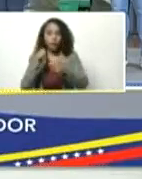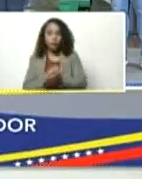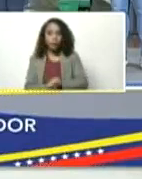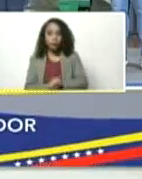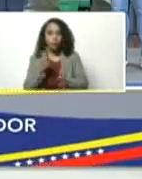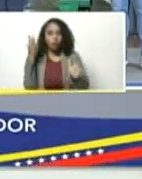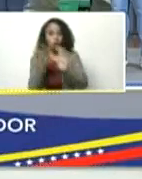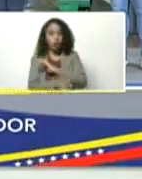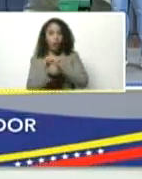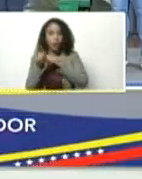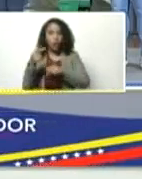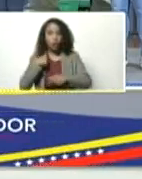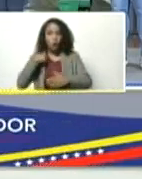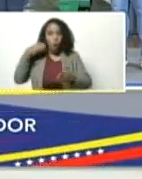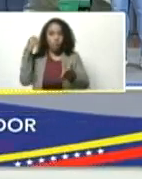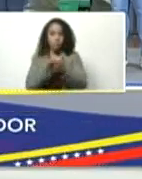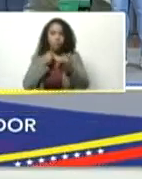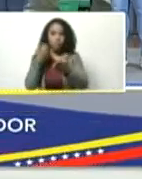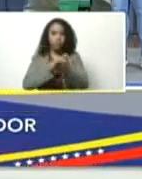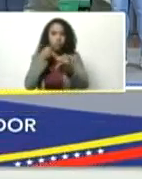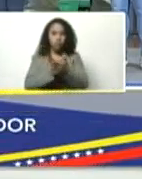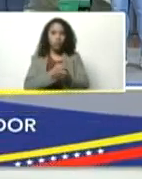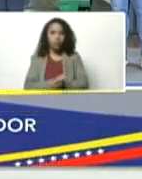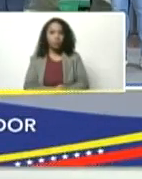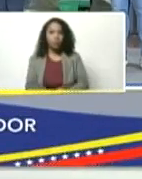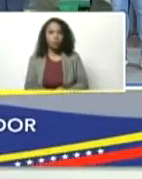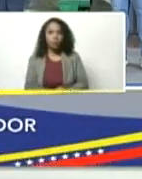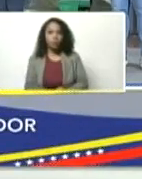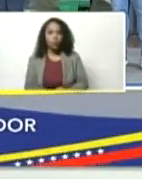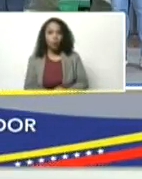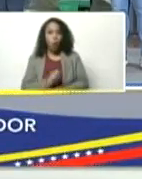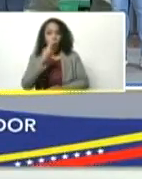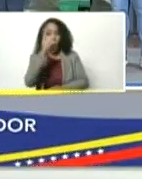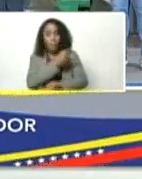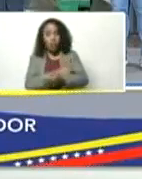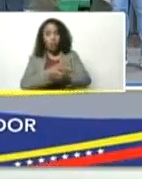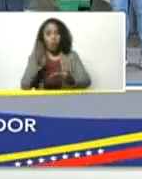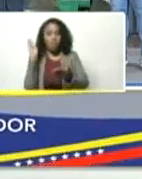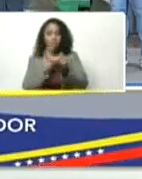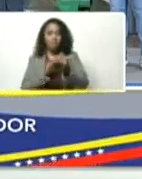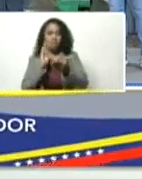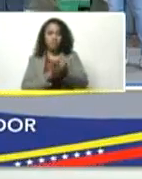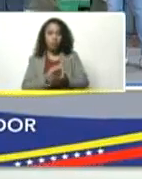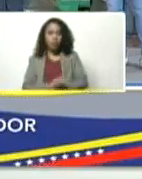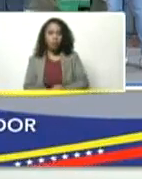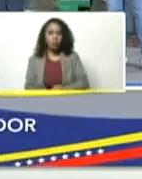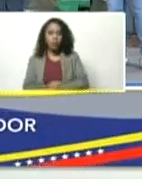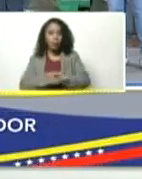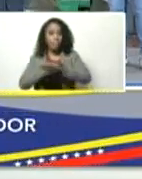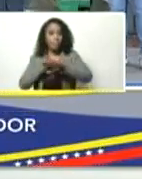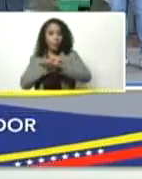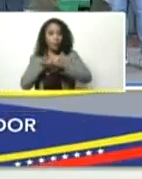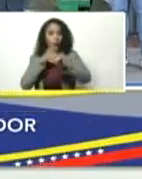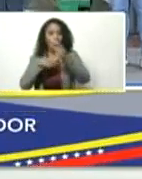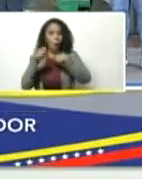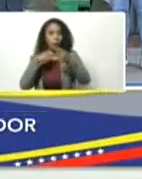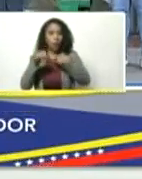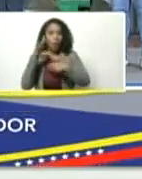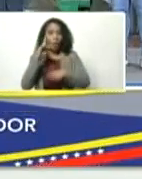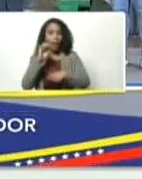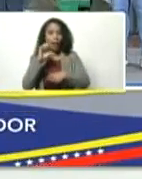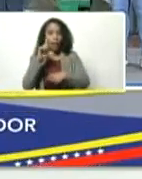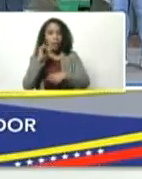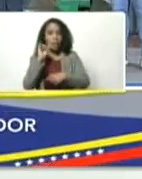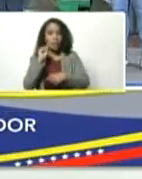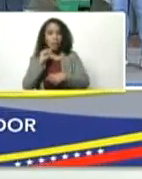Sobre eso voy a insistir un millón de veces. Ministra de Comercio, Delis Álvarez,